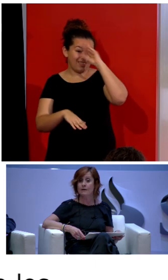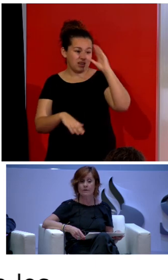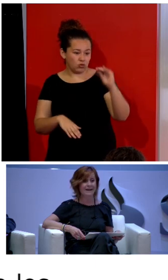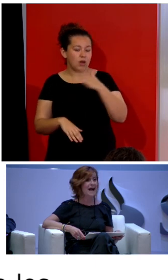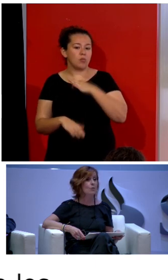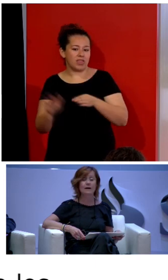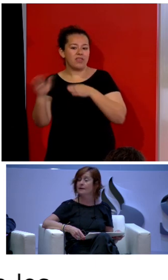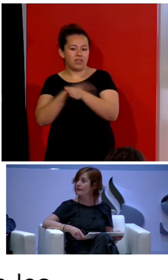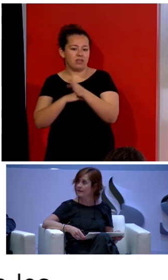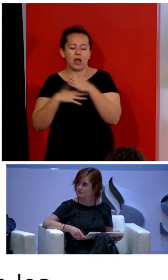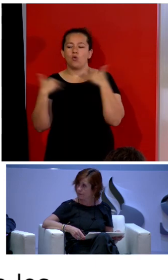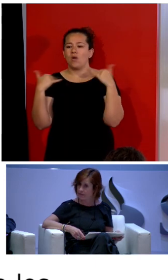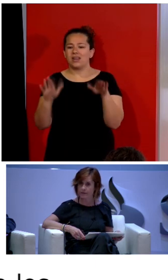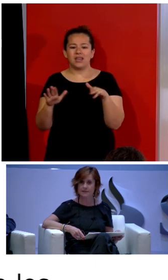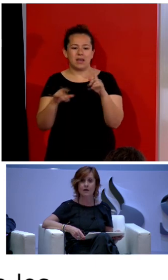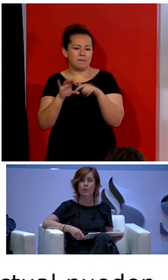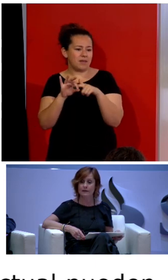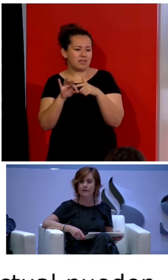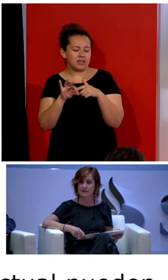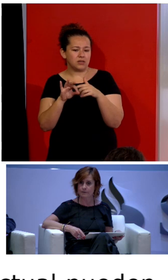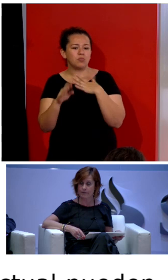pueden acceder a cualquiera de las plazas,